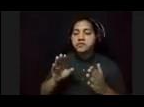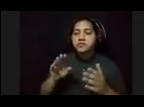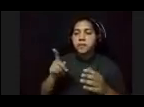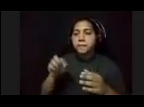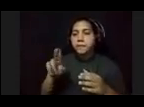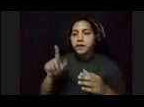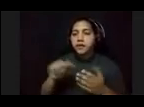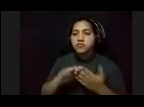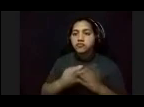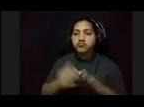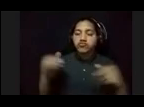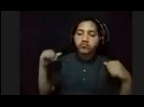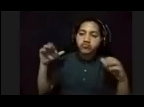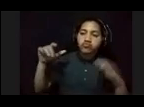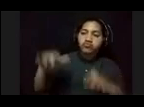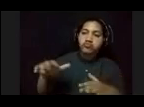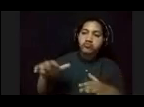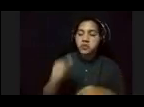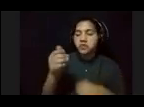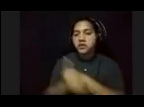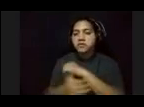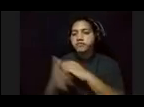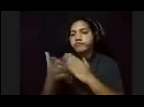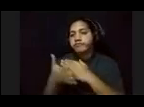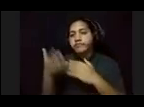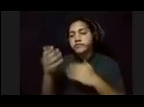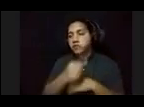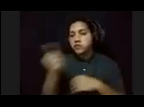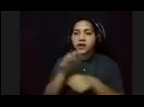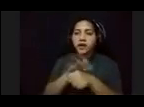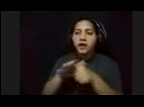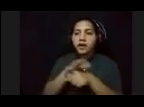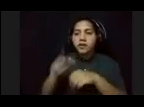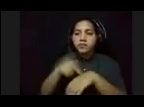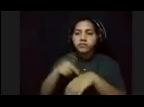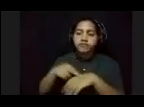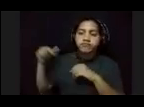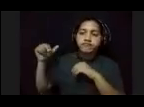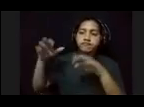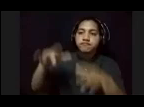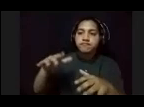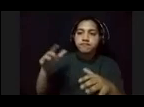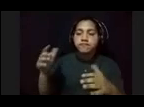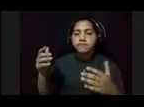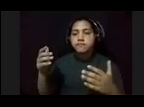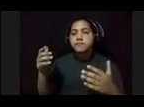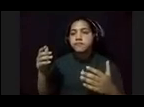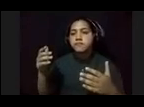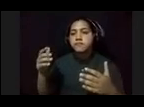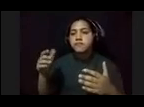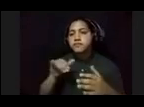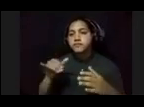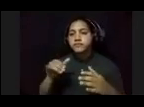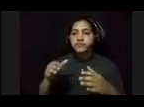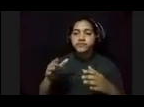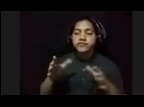la inmigración de residentes de otras regiones de la isla a la ciudad, el desplazamiento natural en la propia isleta, el